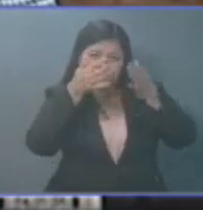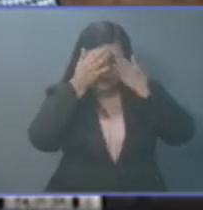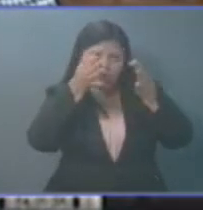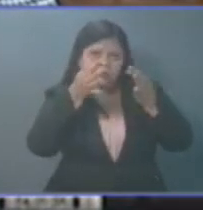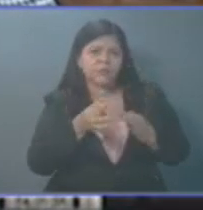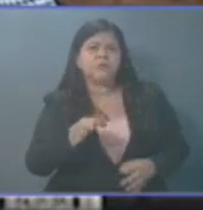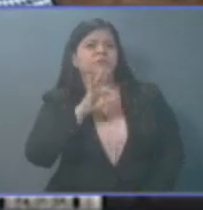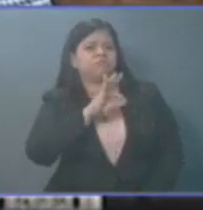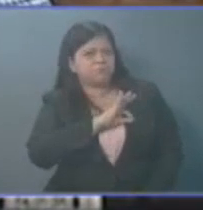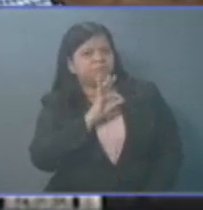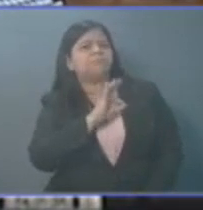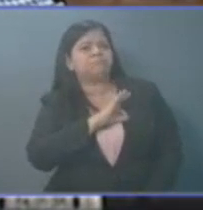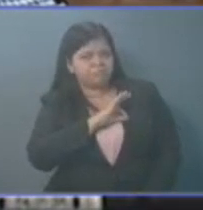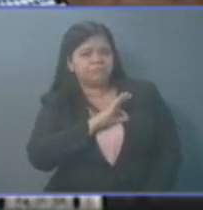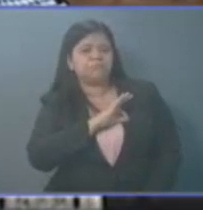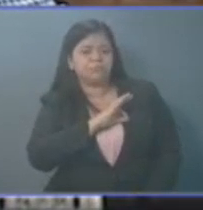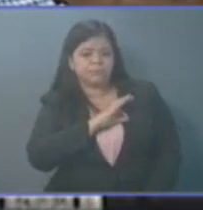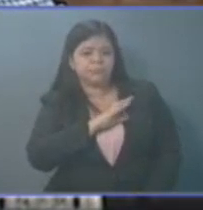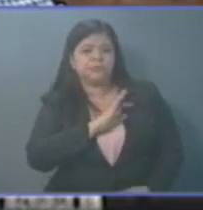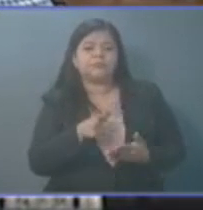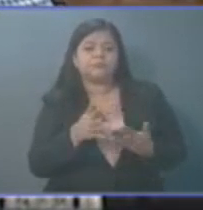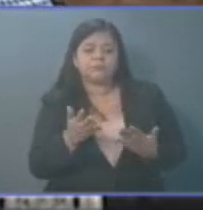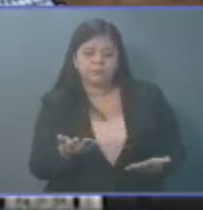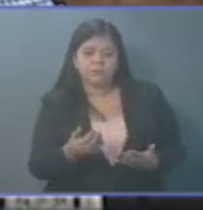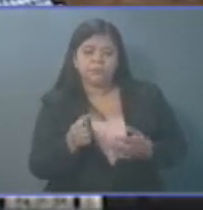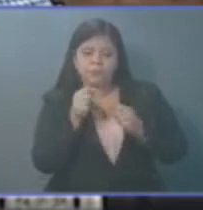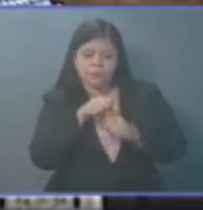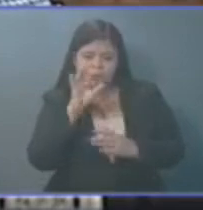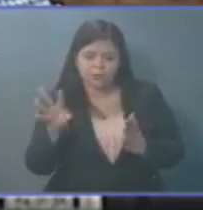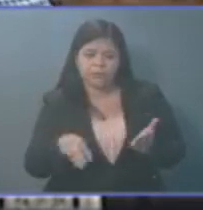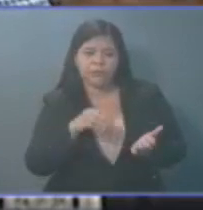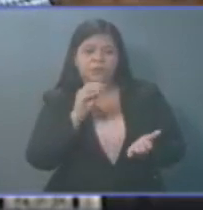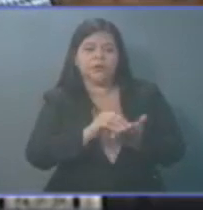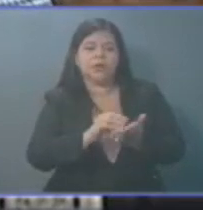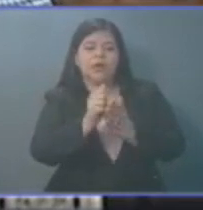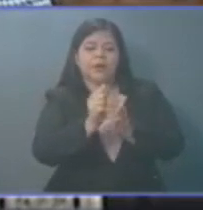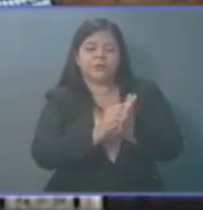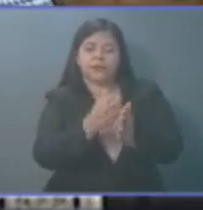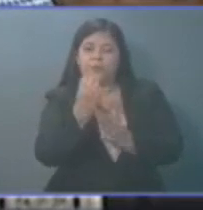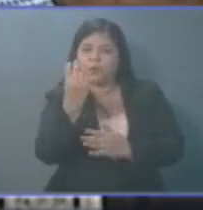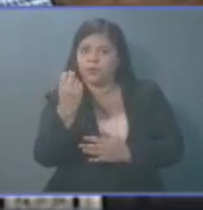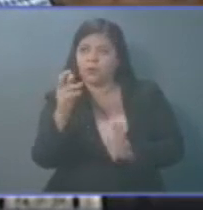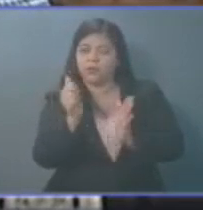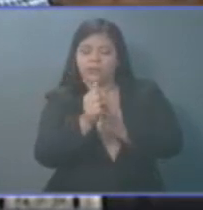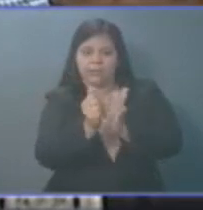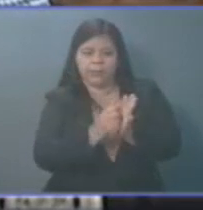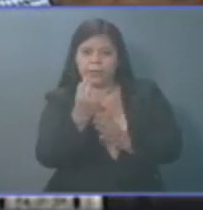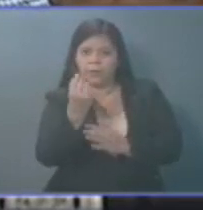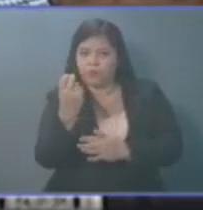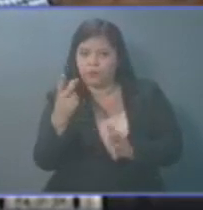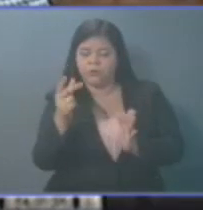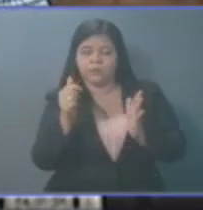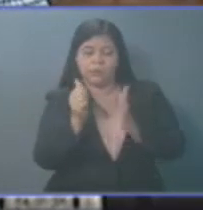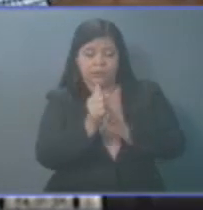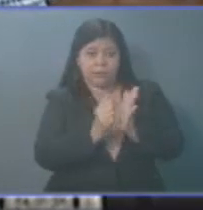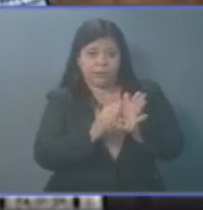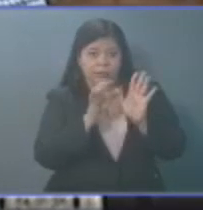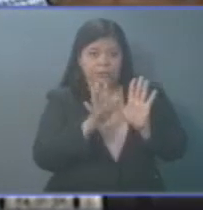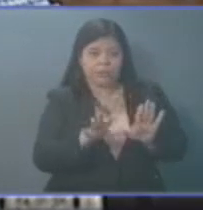dictamen favorable. En el sentido se adicionen los artículos 12A, 12B y